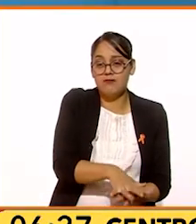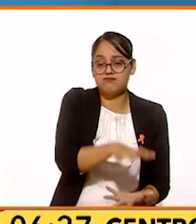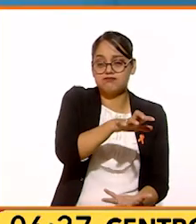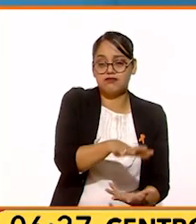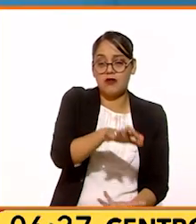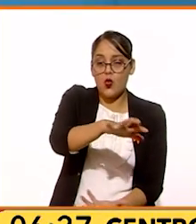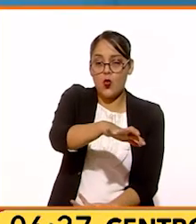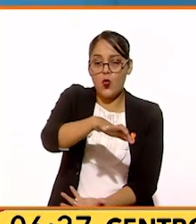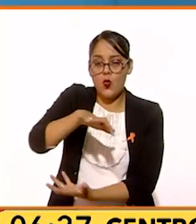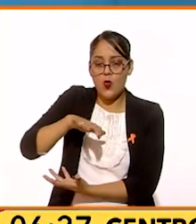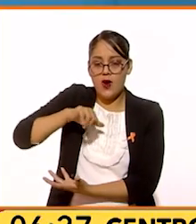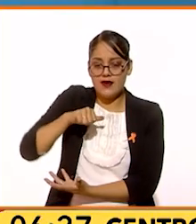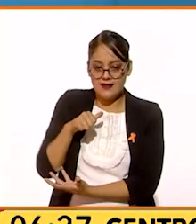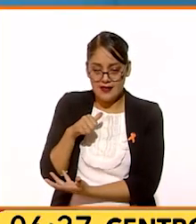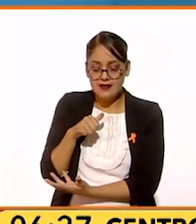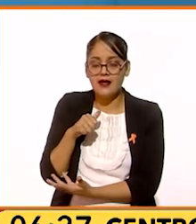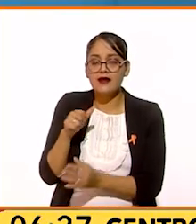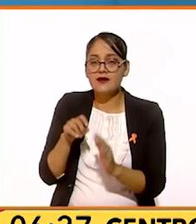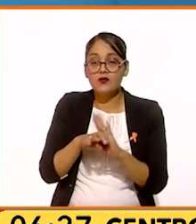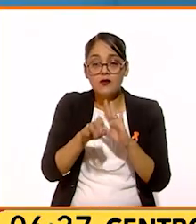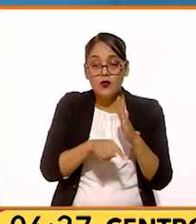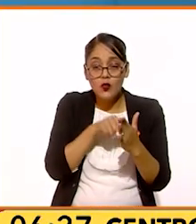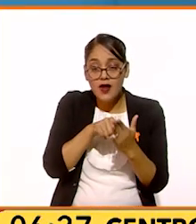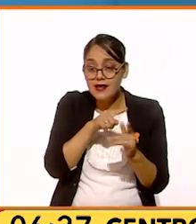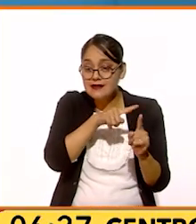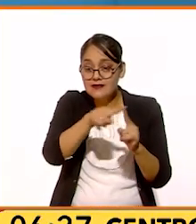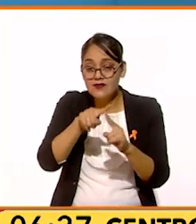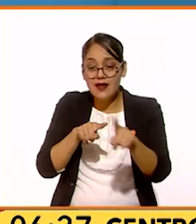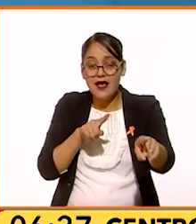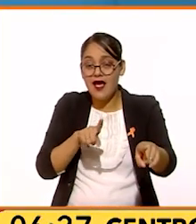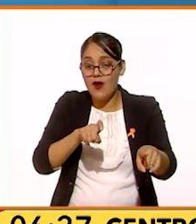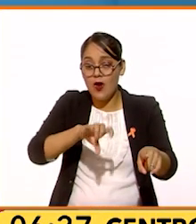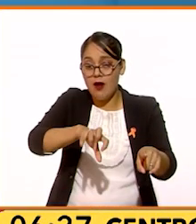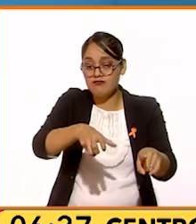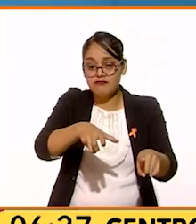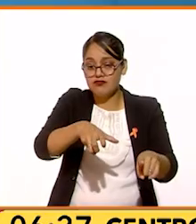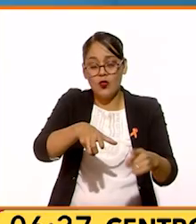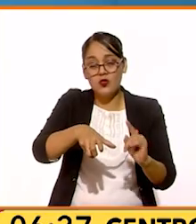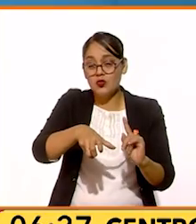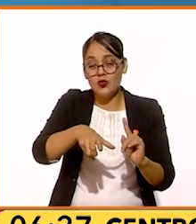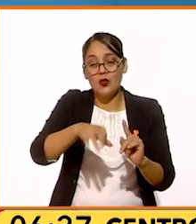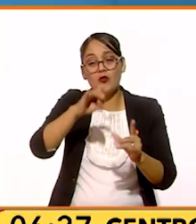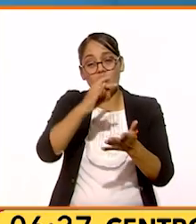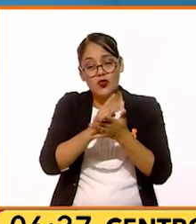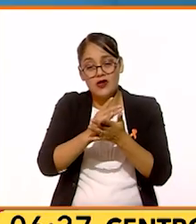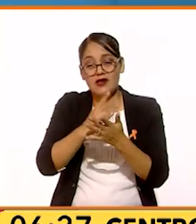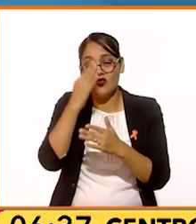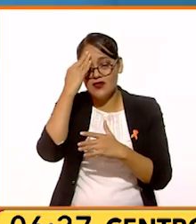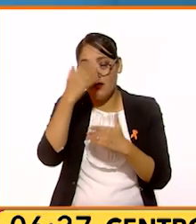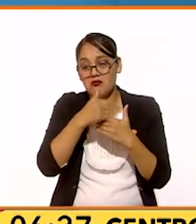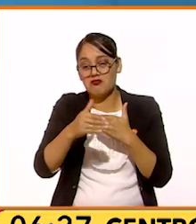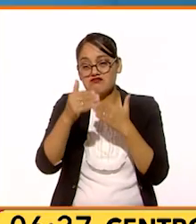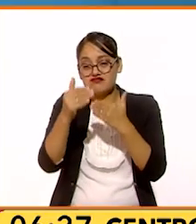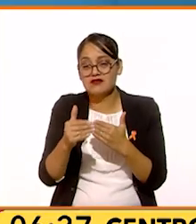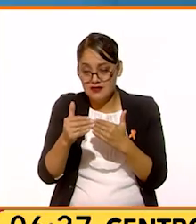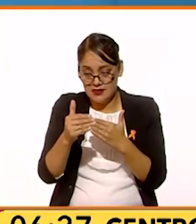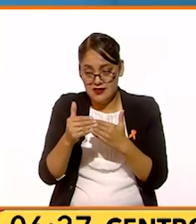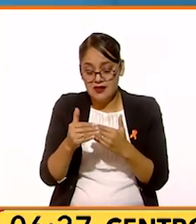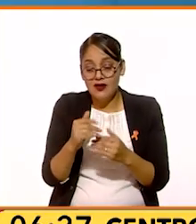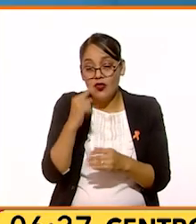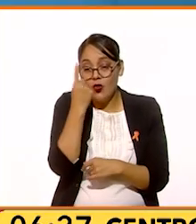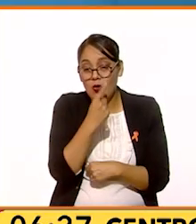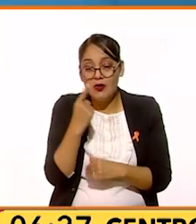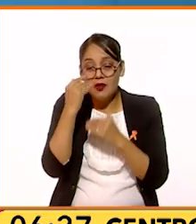porque hay pues ciertos lugares en los que el agua, el tandeo de agua es a ciertas horas y solamente tienen para